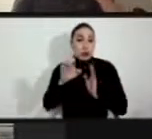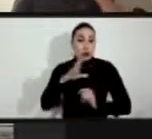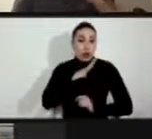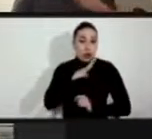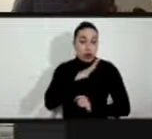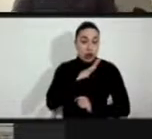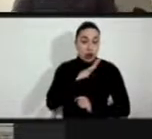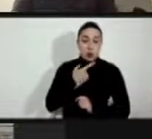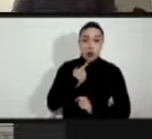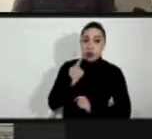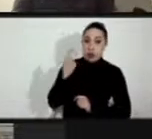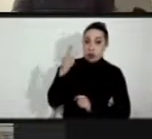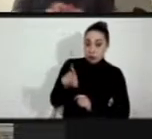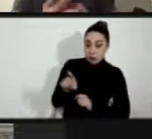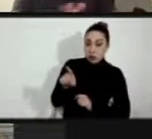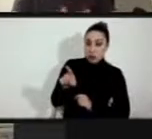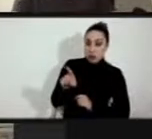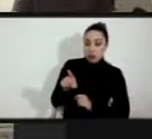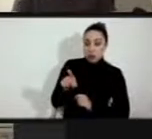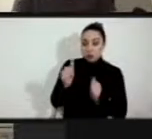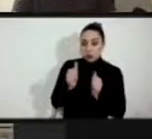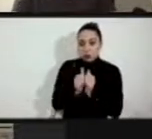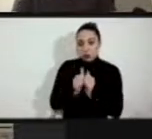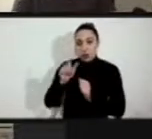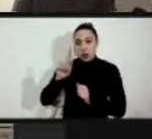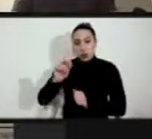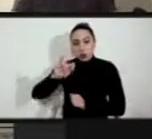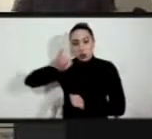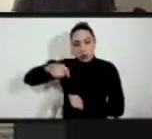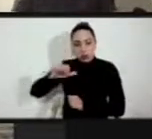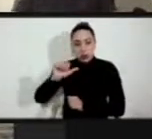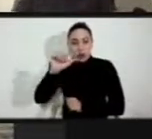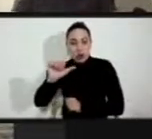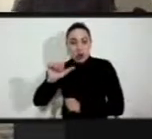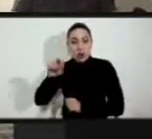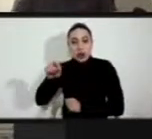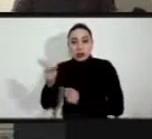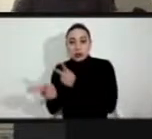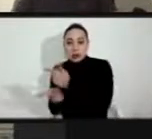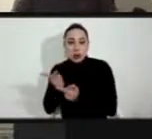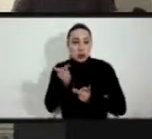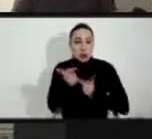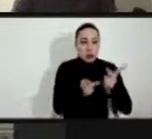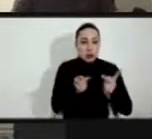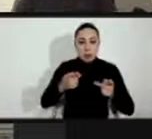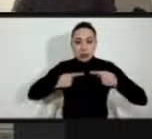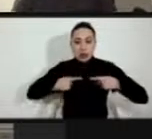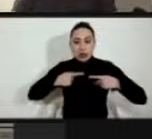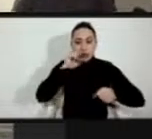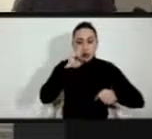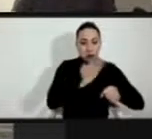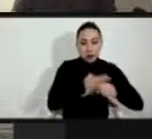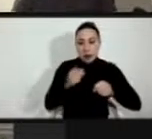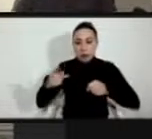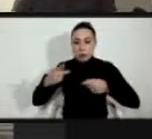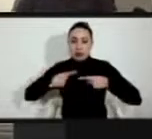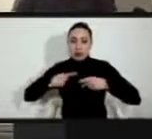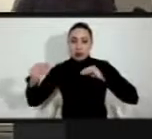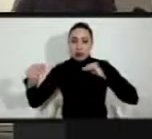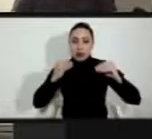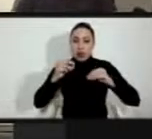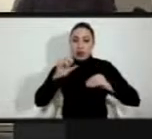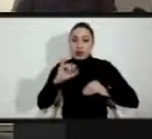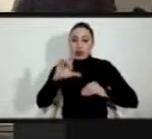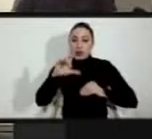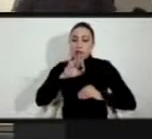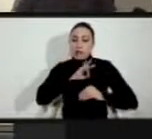en el Tribunal de lo Contencioso, se pregunta a las partes si va a ser público, se puede hacer público